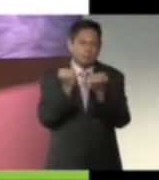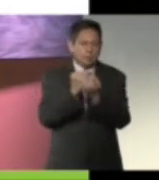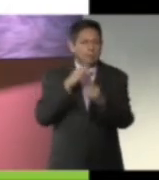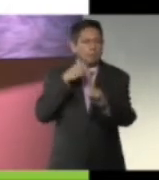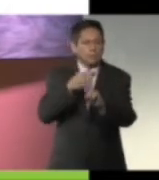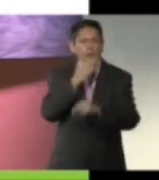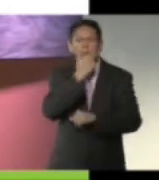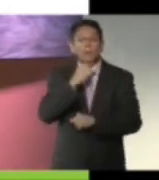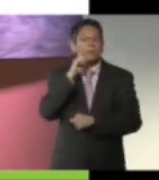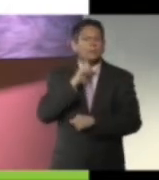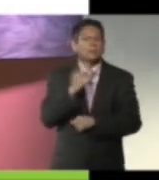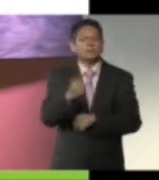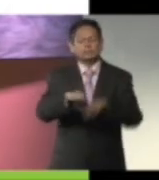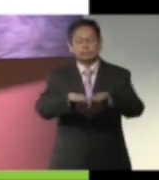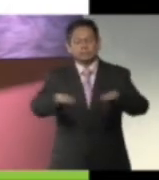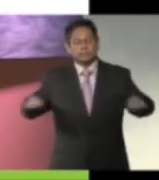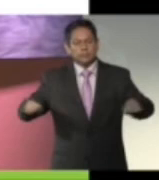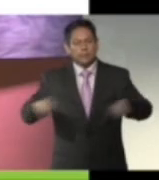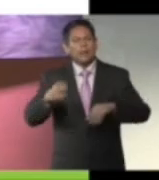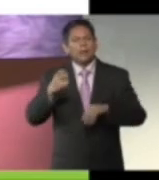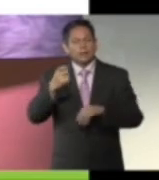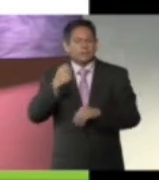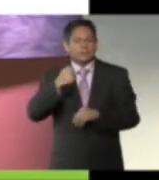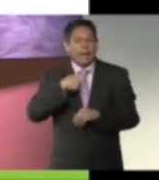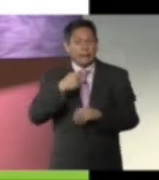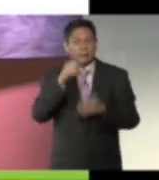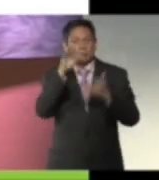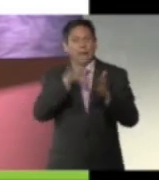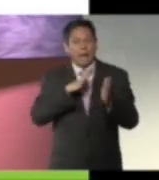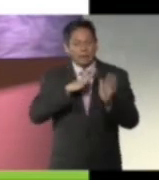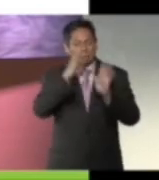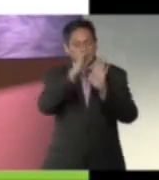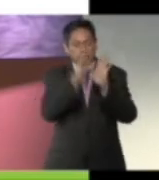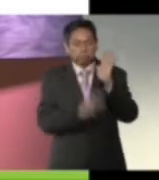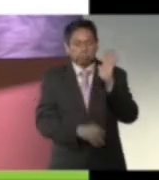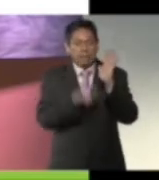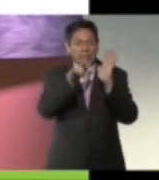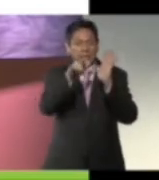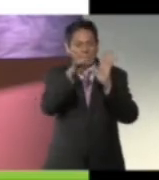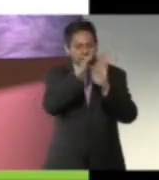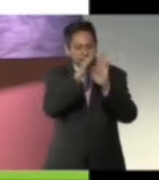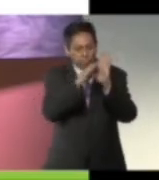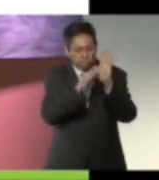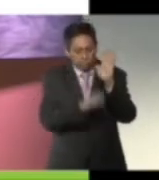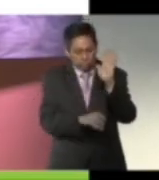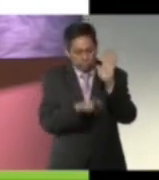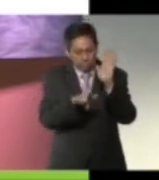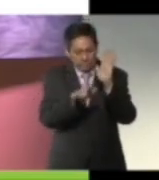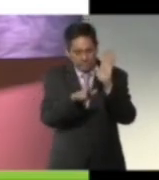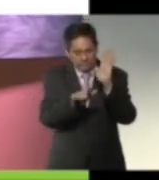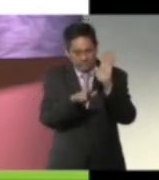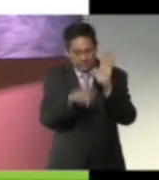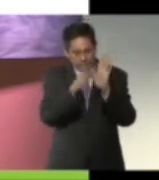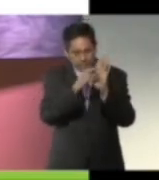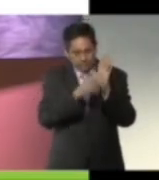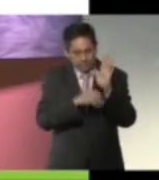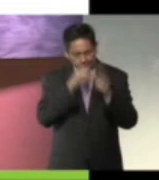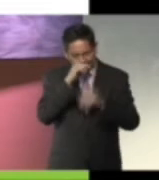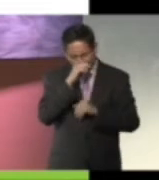en los 17 Objetivos de Desarrollo Sostenible. ¿Hay alguno, y los podríamos